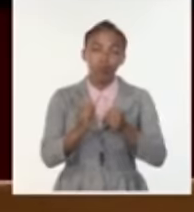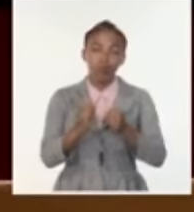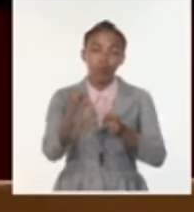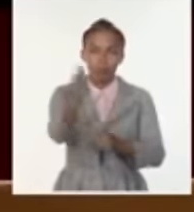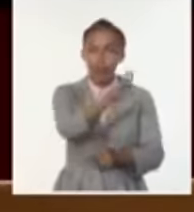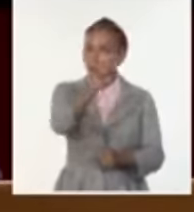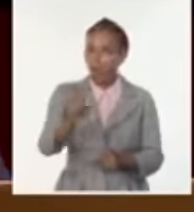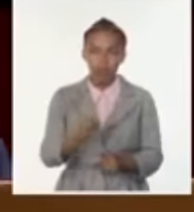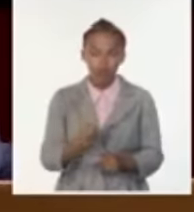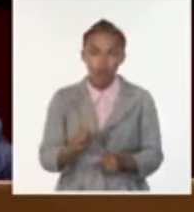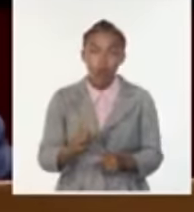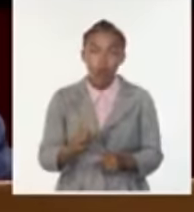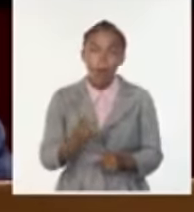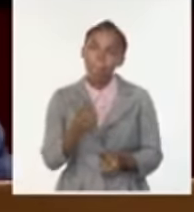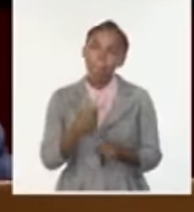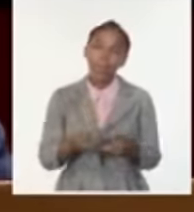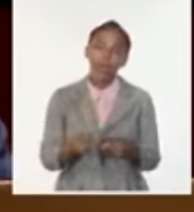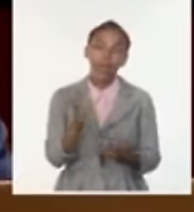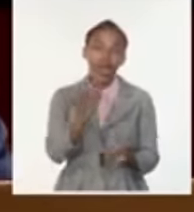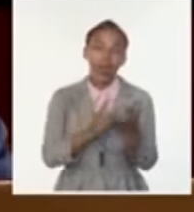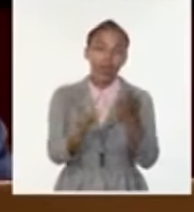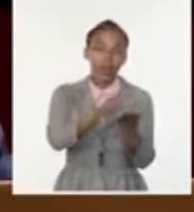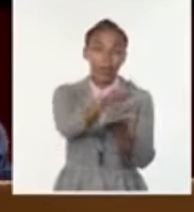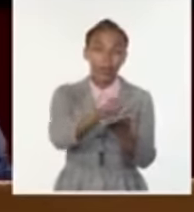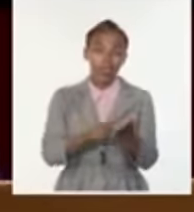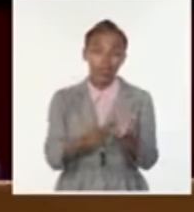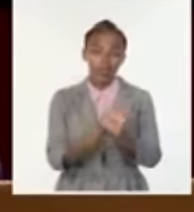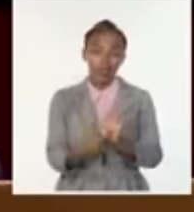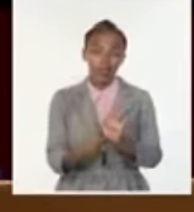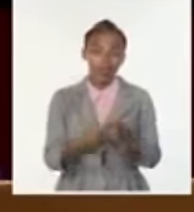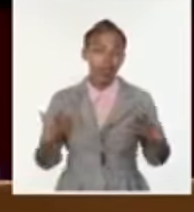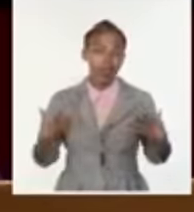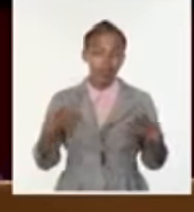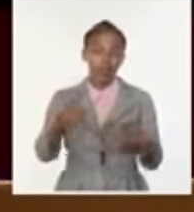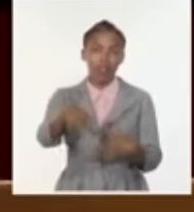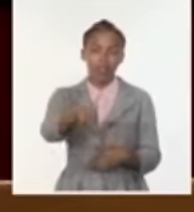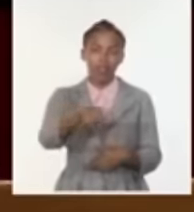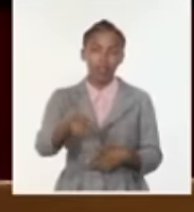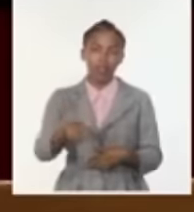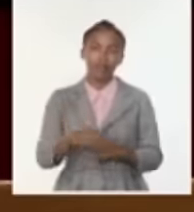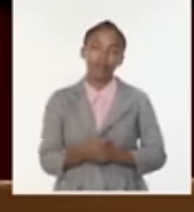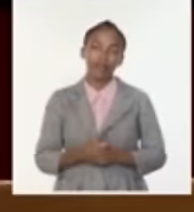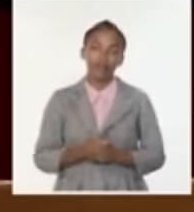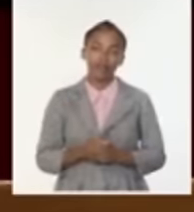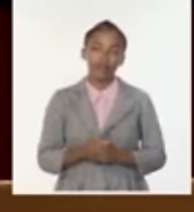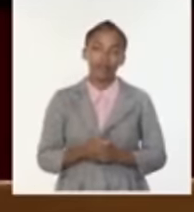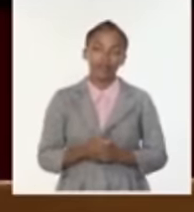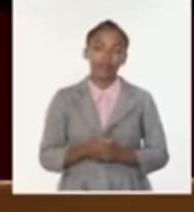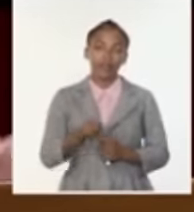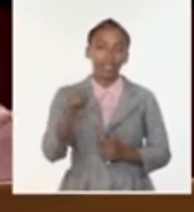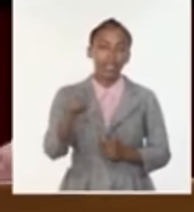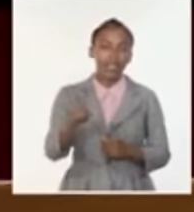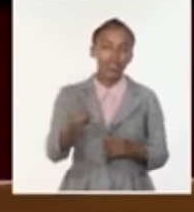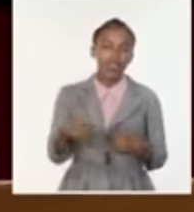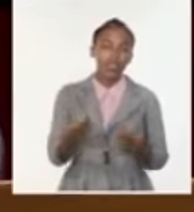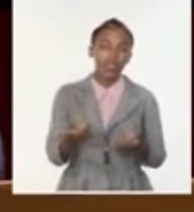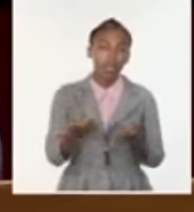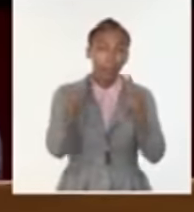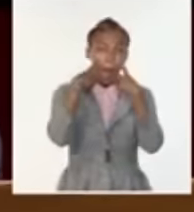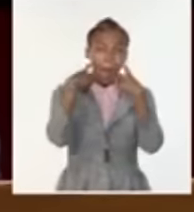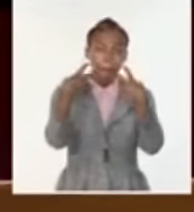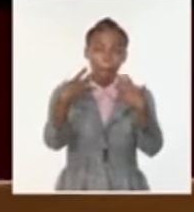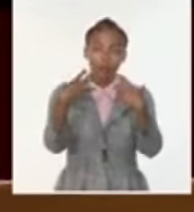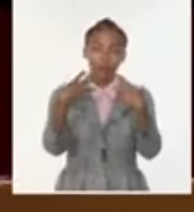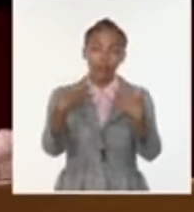sino tomar algunas medidas en este sentido. Esta actividad financiera y comercial tiene relevancia